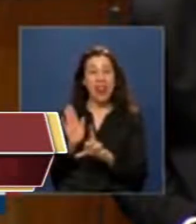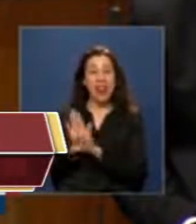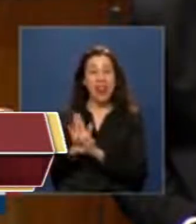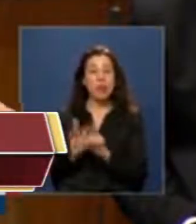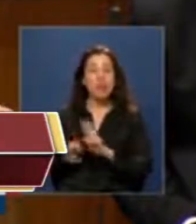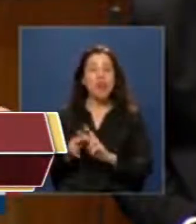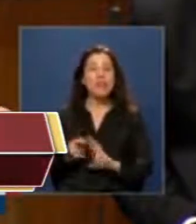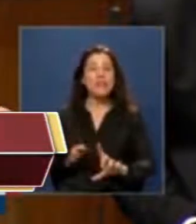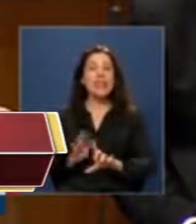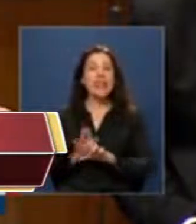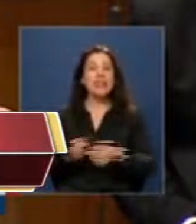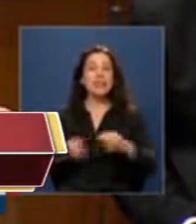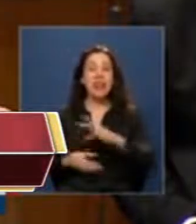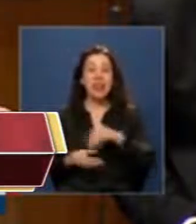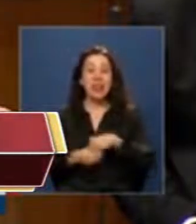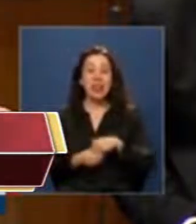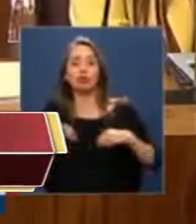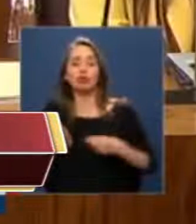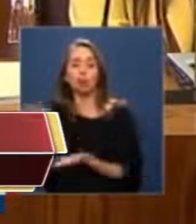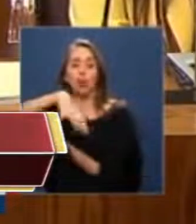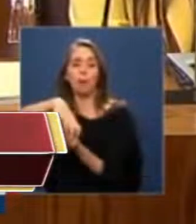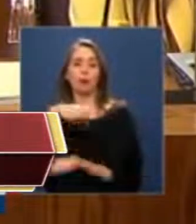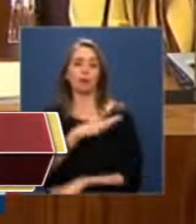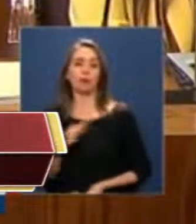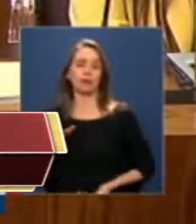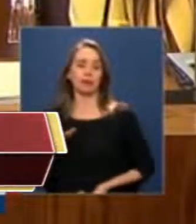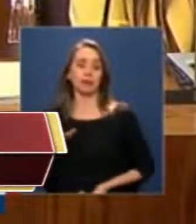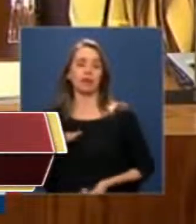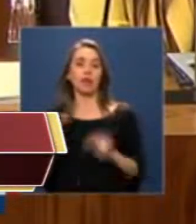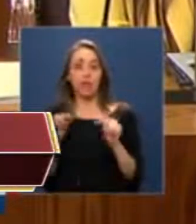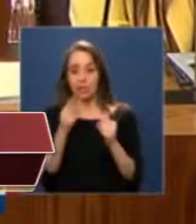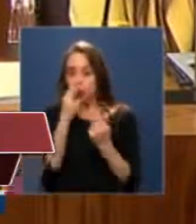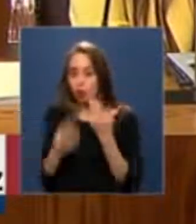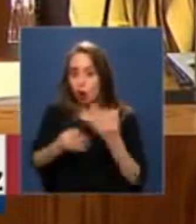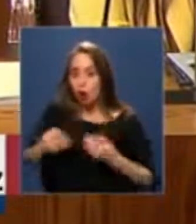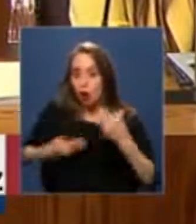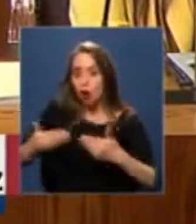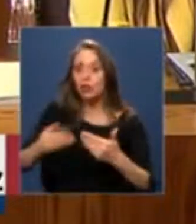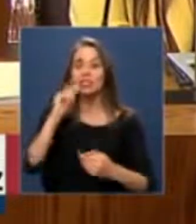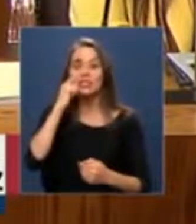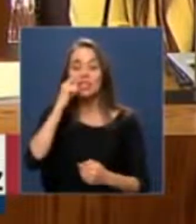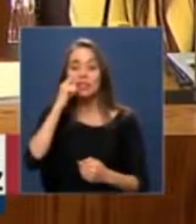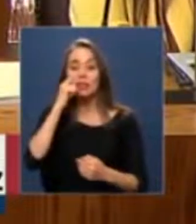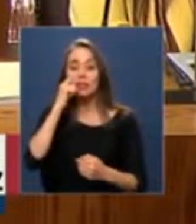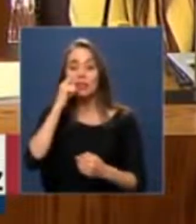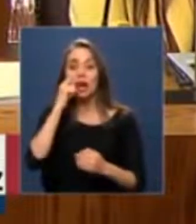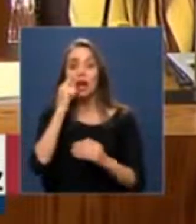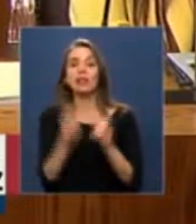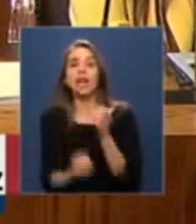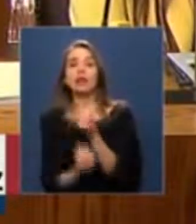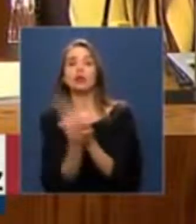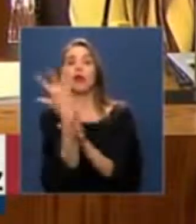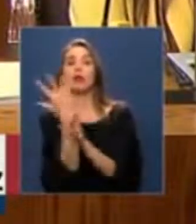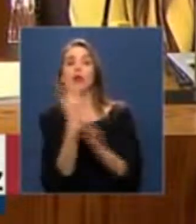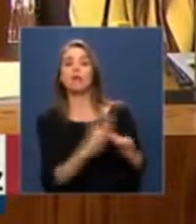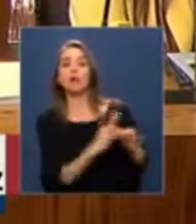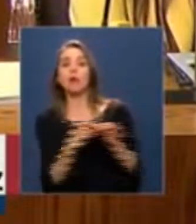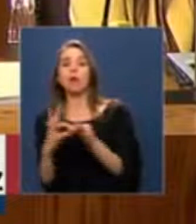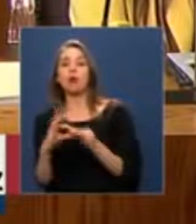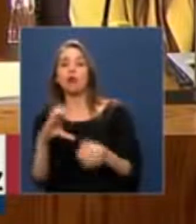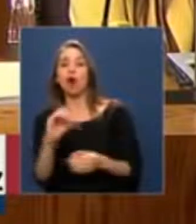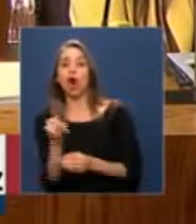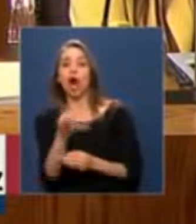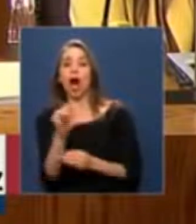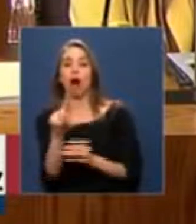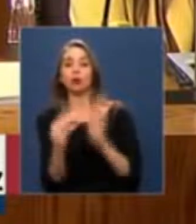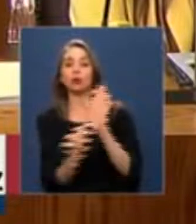pérez tras el anuncio de la defensa de no apelar a la denominada cuestión previa que refuta la procedencia formal